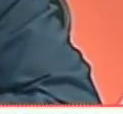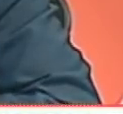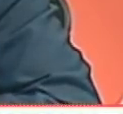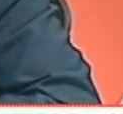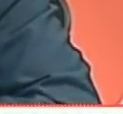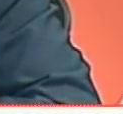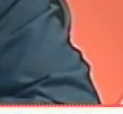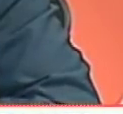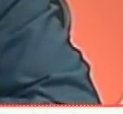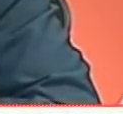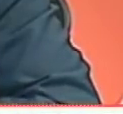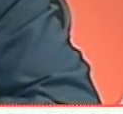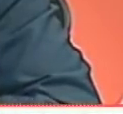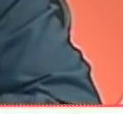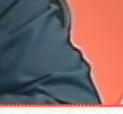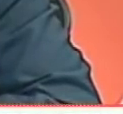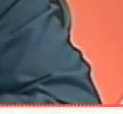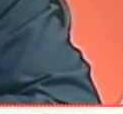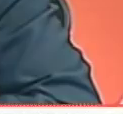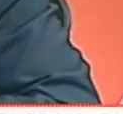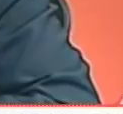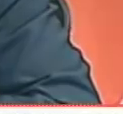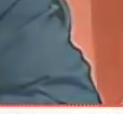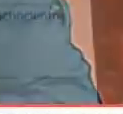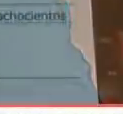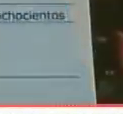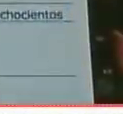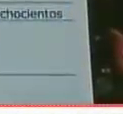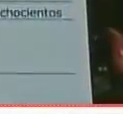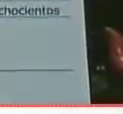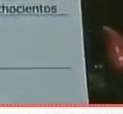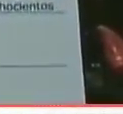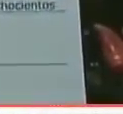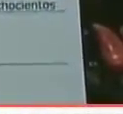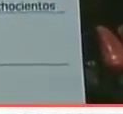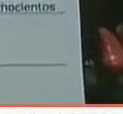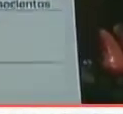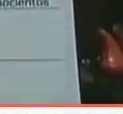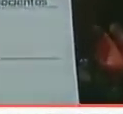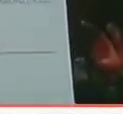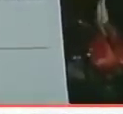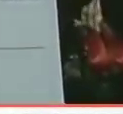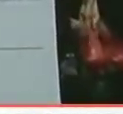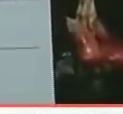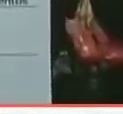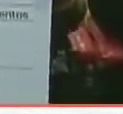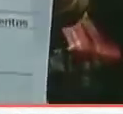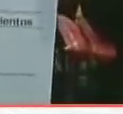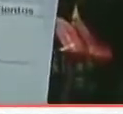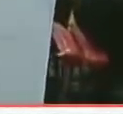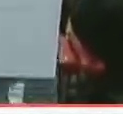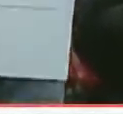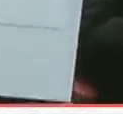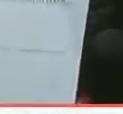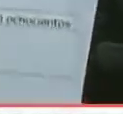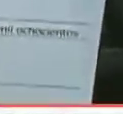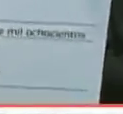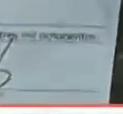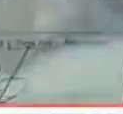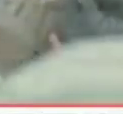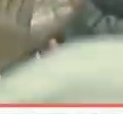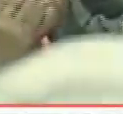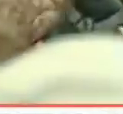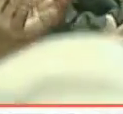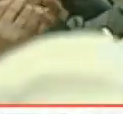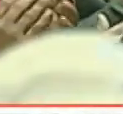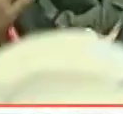que supera en 11 veces el dividendo entregado durante el año 2018. Le pedimos